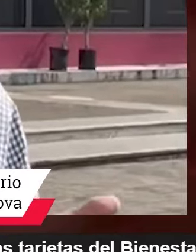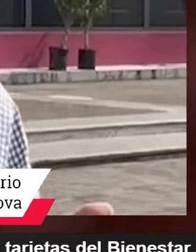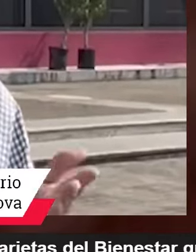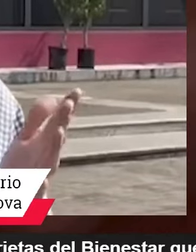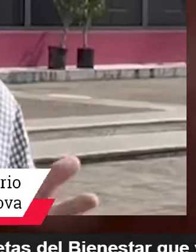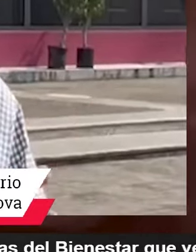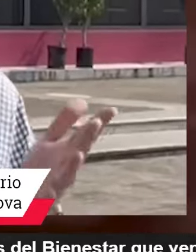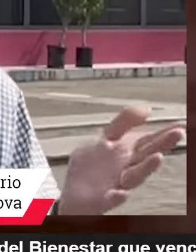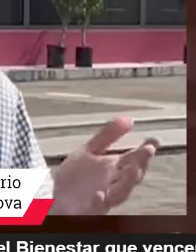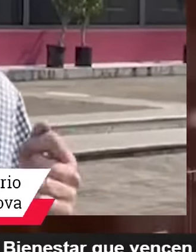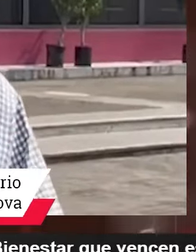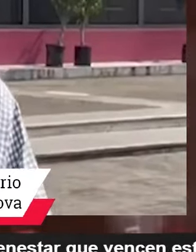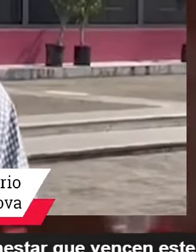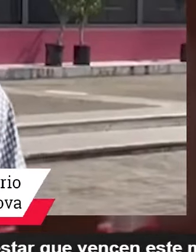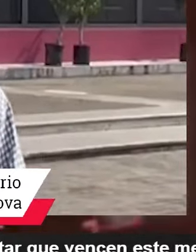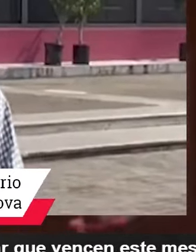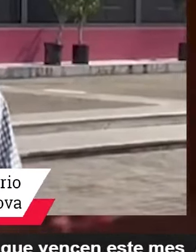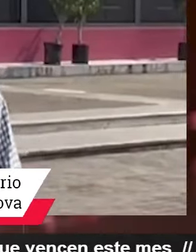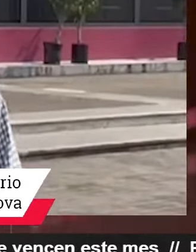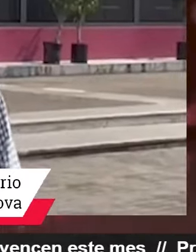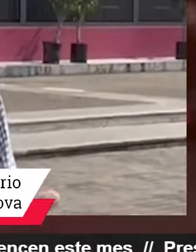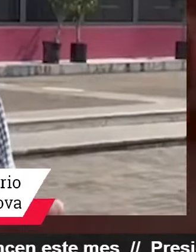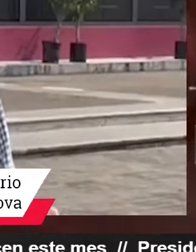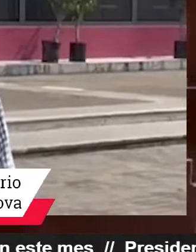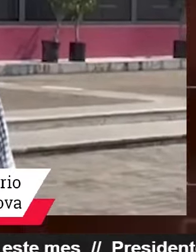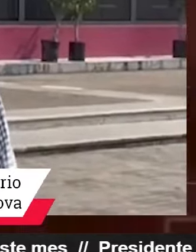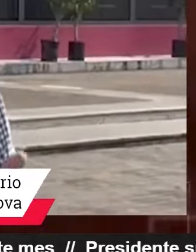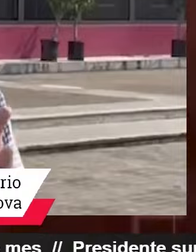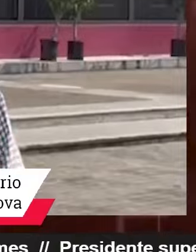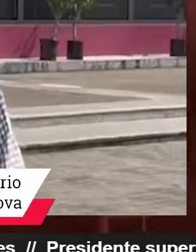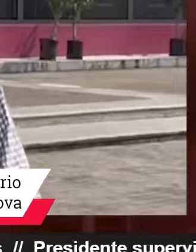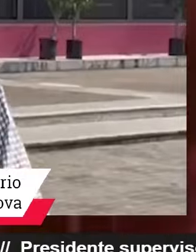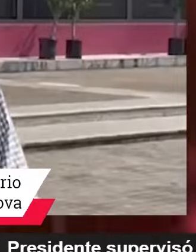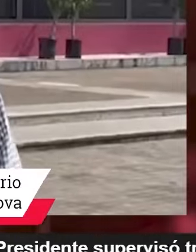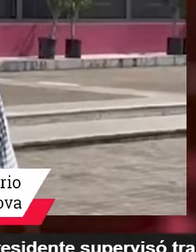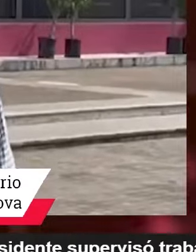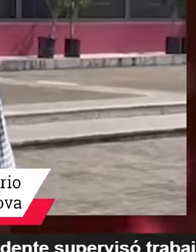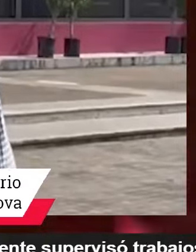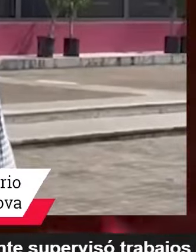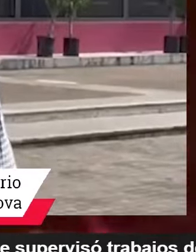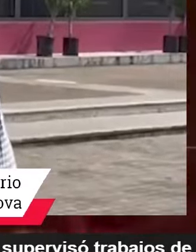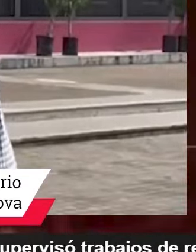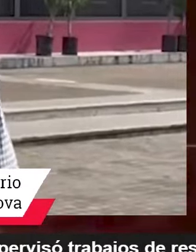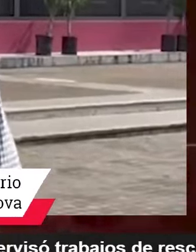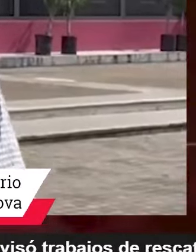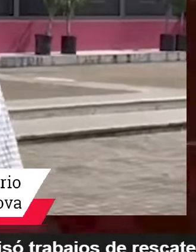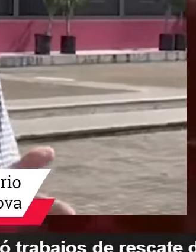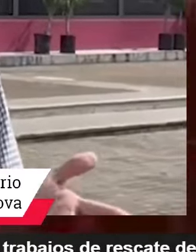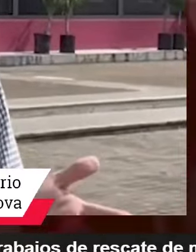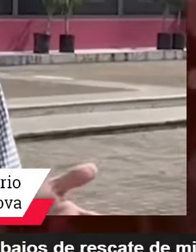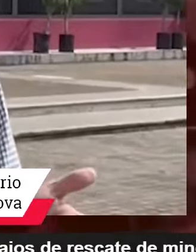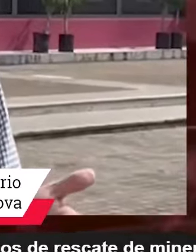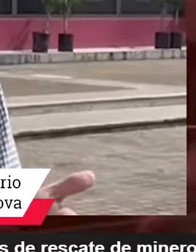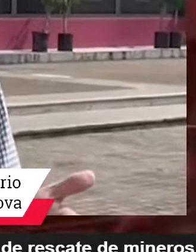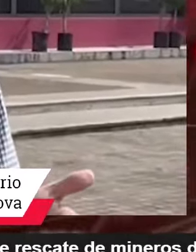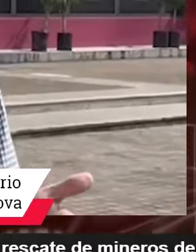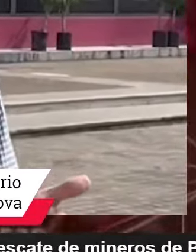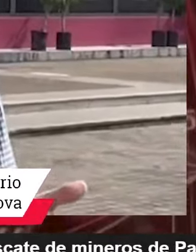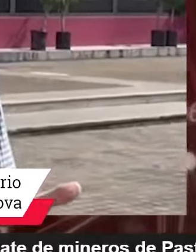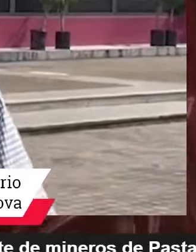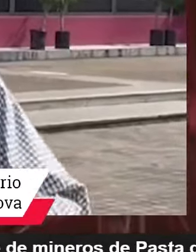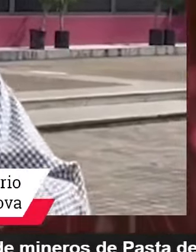con 83,000 77 pesos en total eh todos los detalles de Quiénes han sido Eh pues